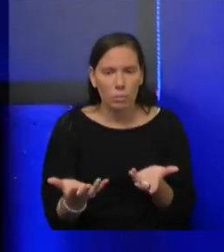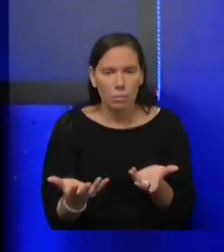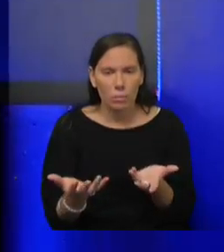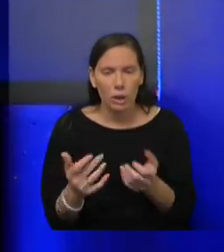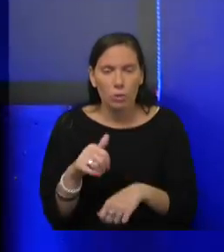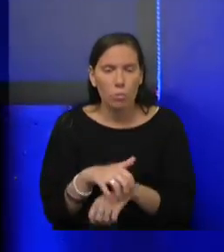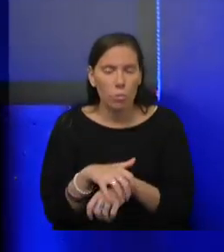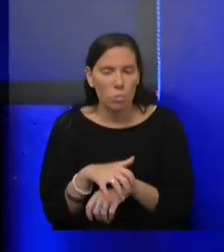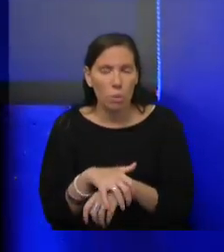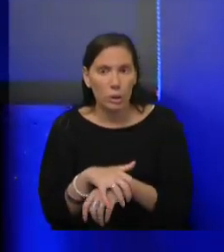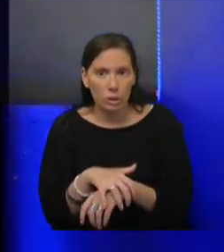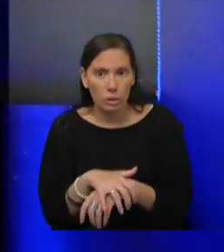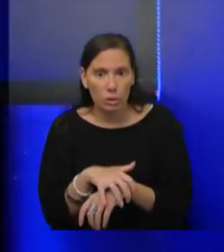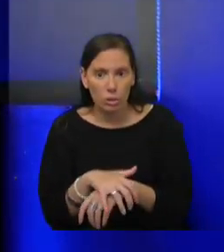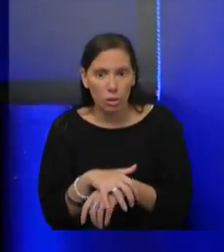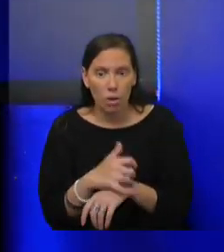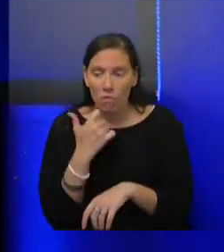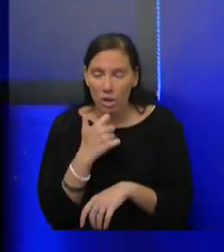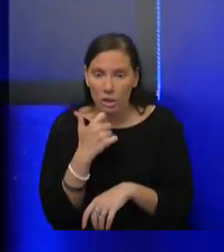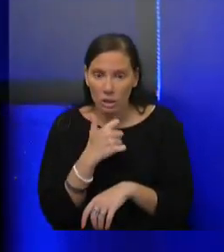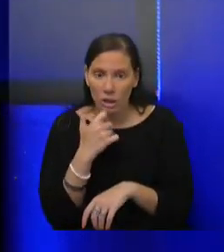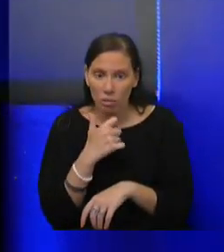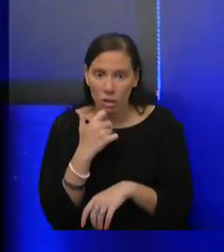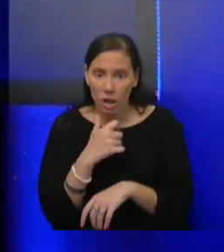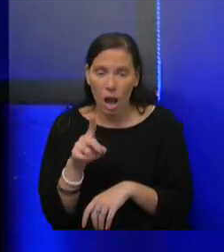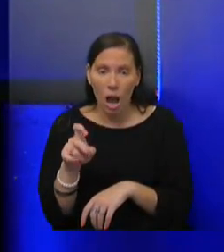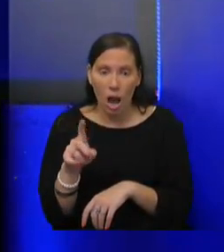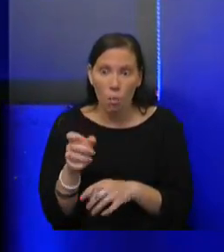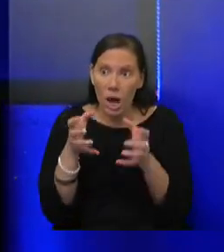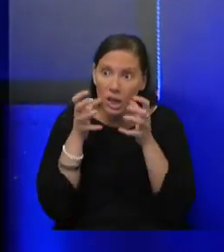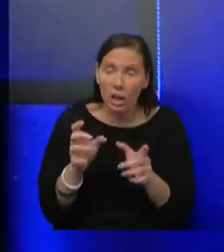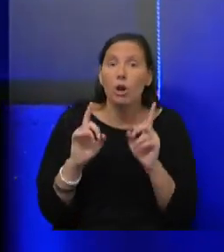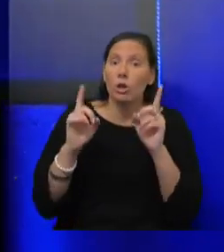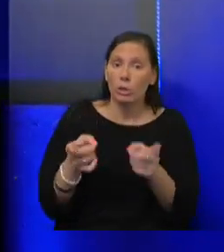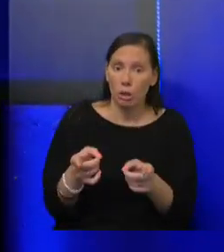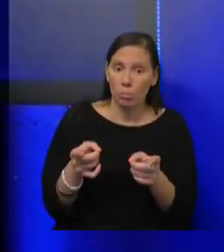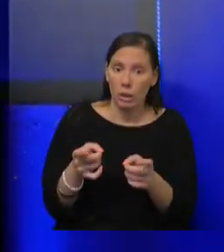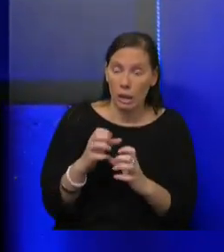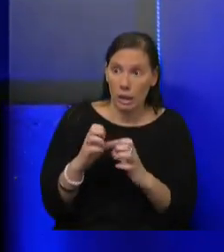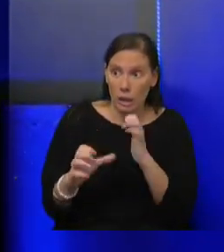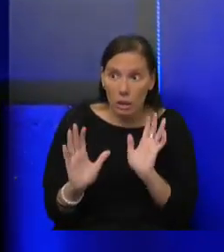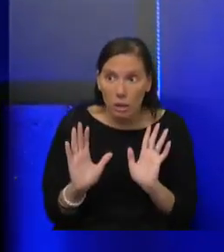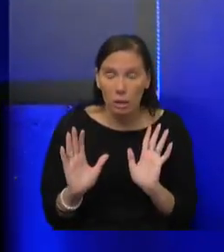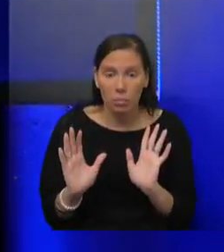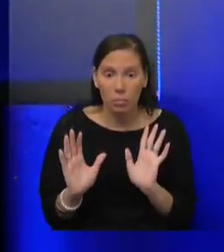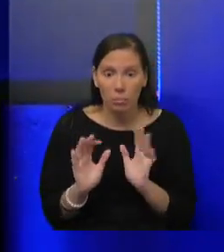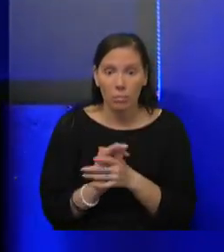en un momento donde la escasez de agua generaba riesgos también en la generación de